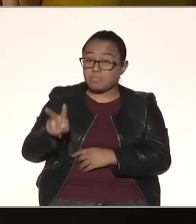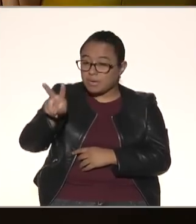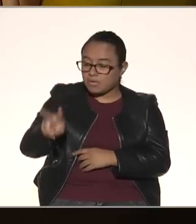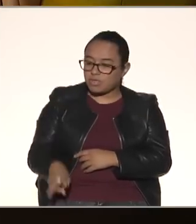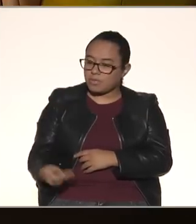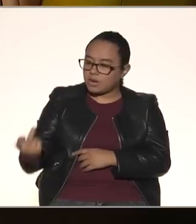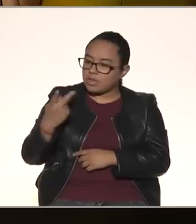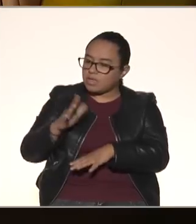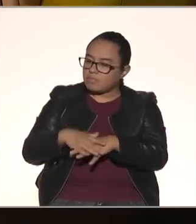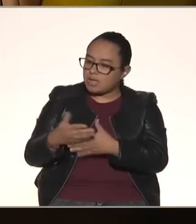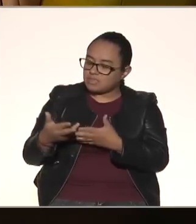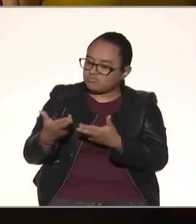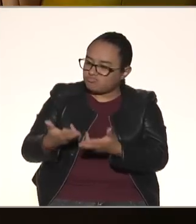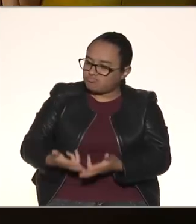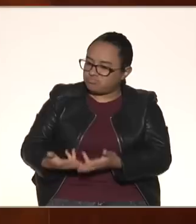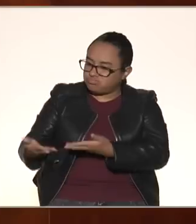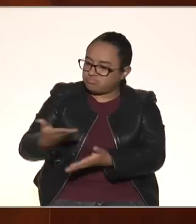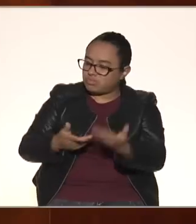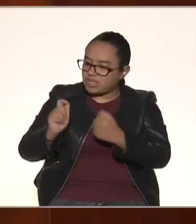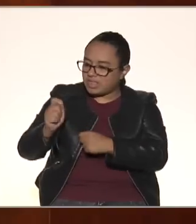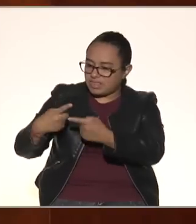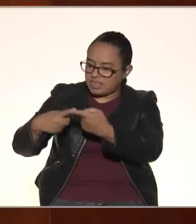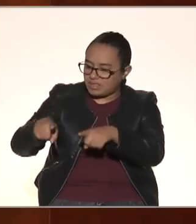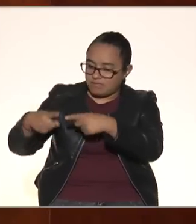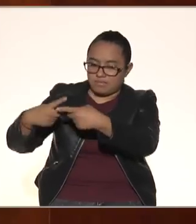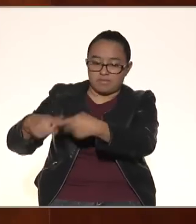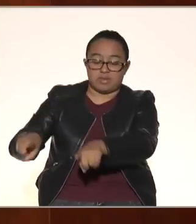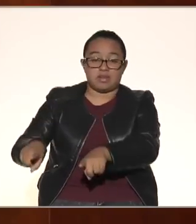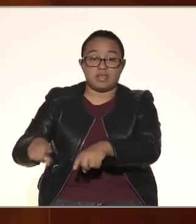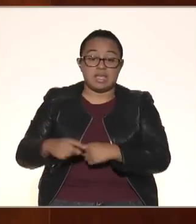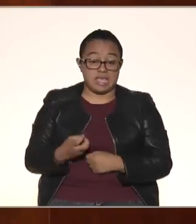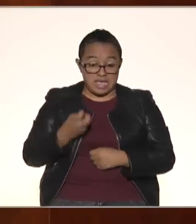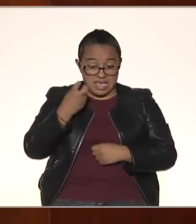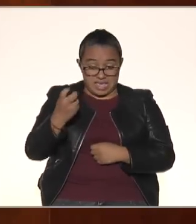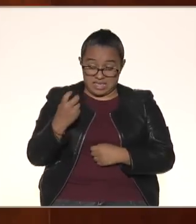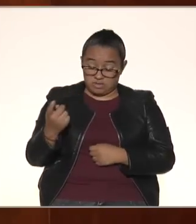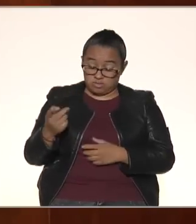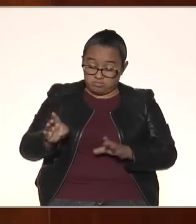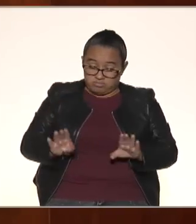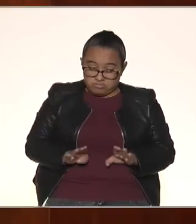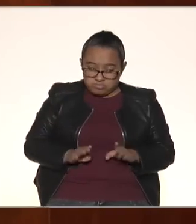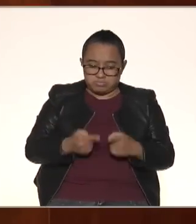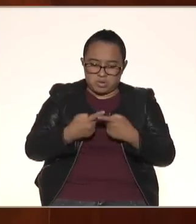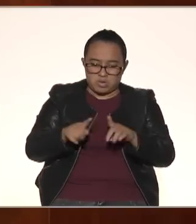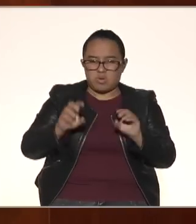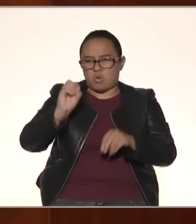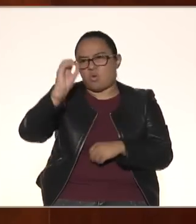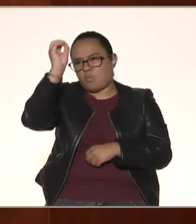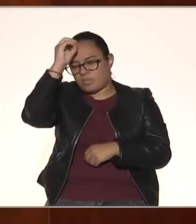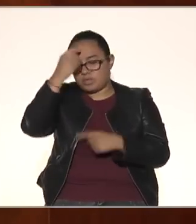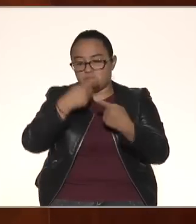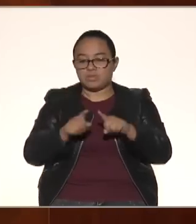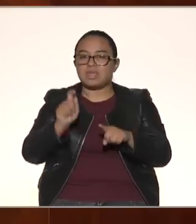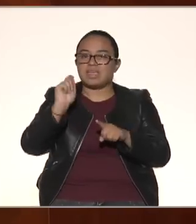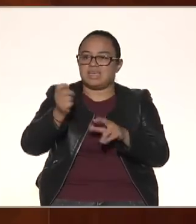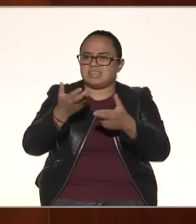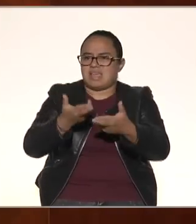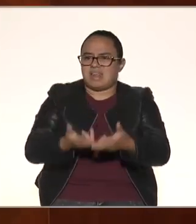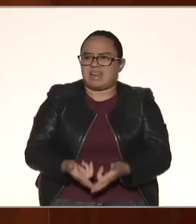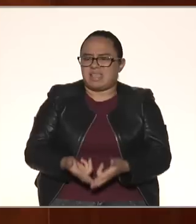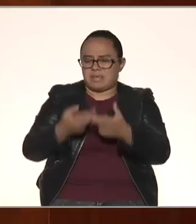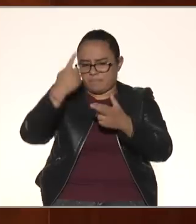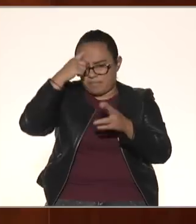nos enriquece es la diferencia, tenemos que percibir la diferencia como la riqueza del universo,